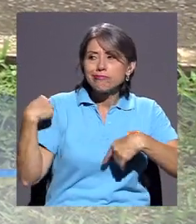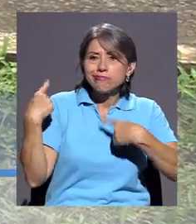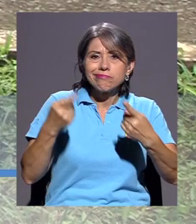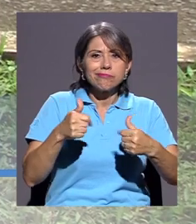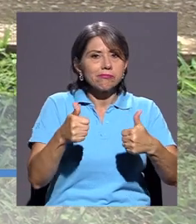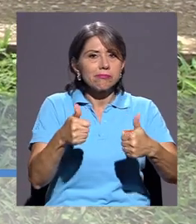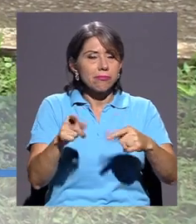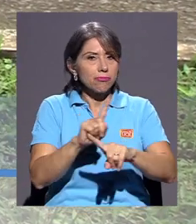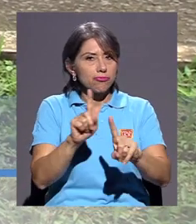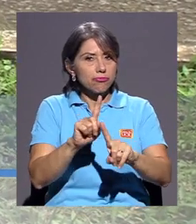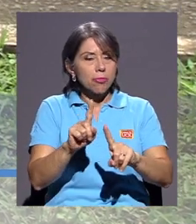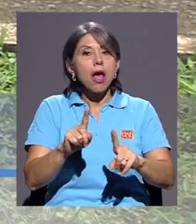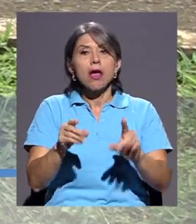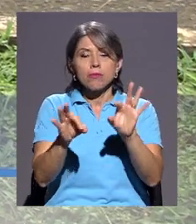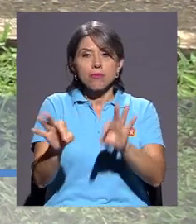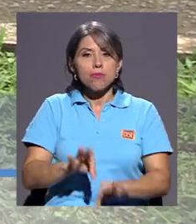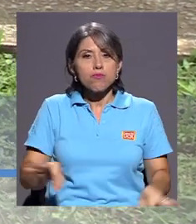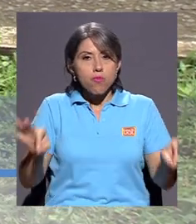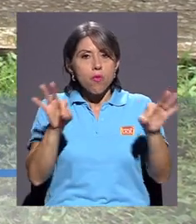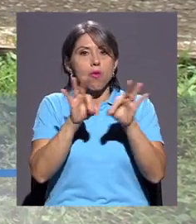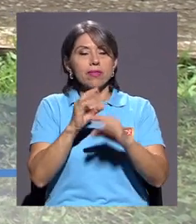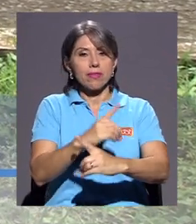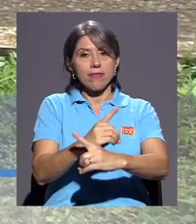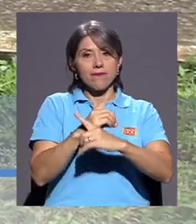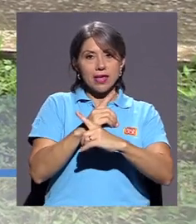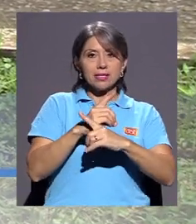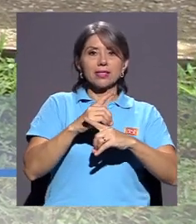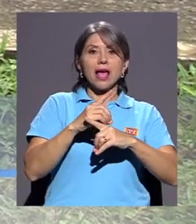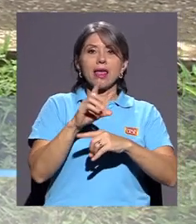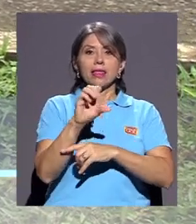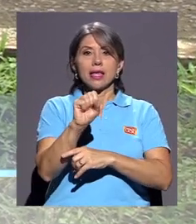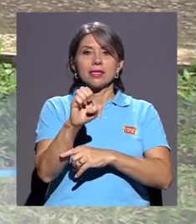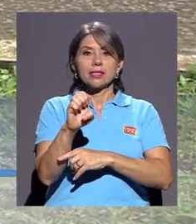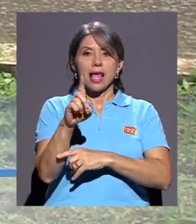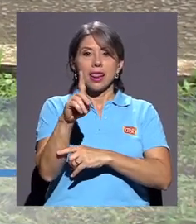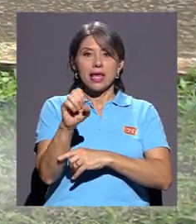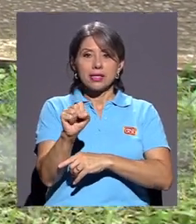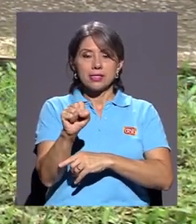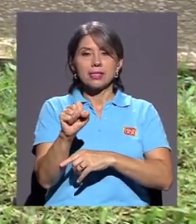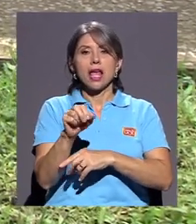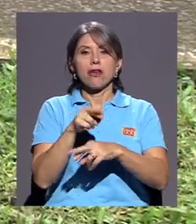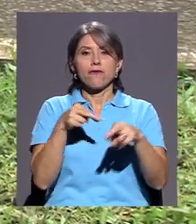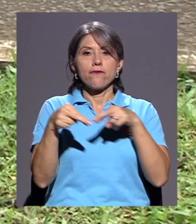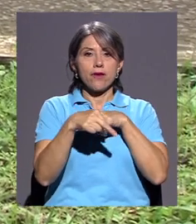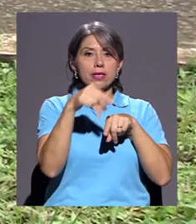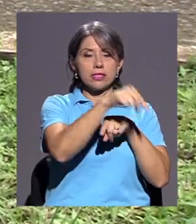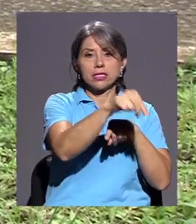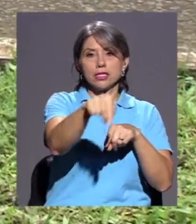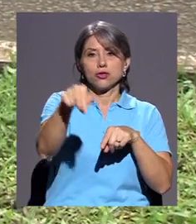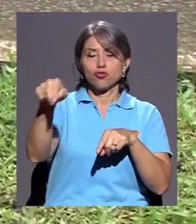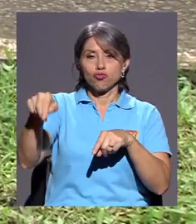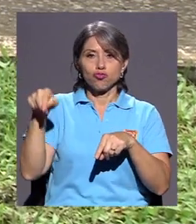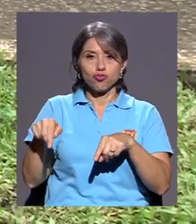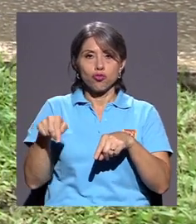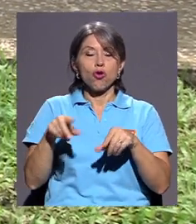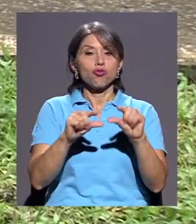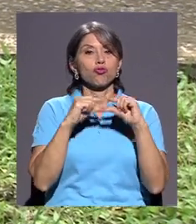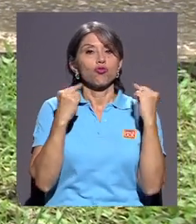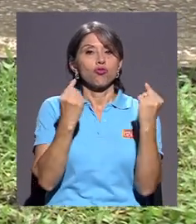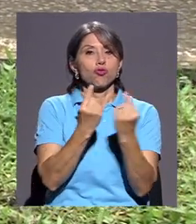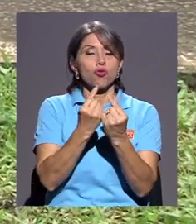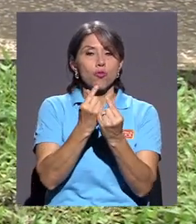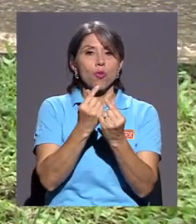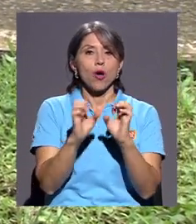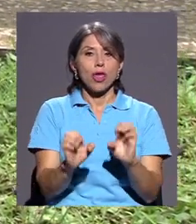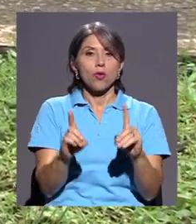dado a la mejor manera y creo que eso es sumamente importante. También lo que sería la defensa de las sedes y los recintos, ¿verdad? Han sido grupos, ¿verdad?